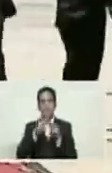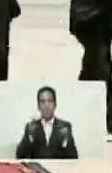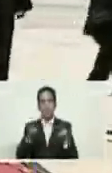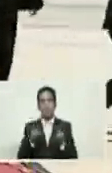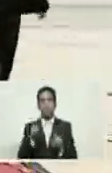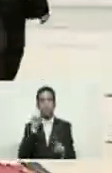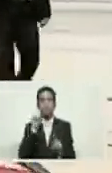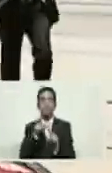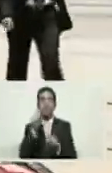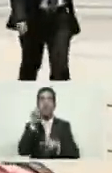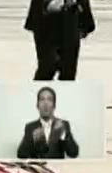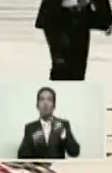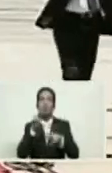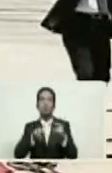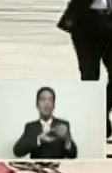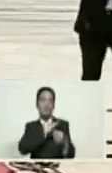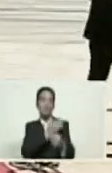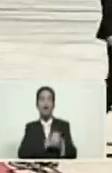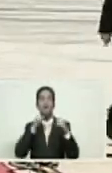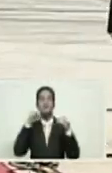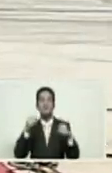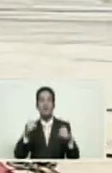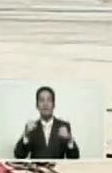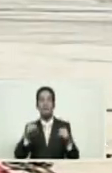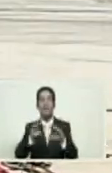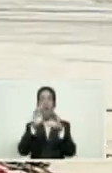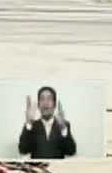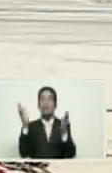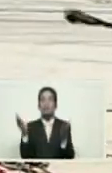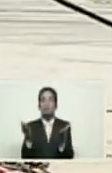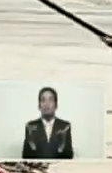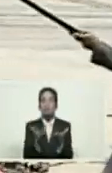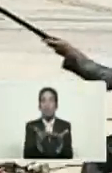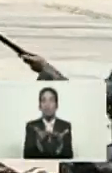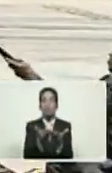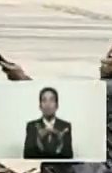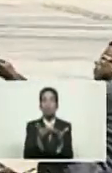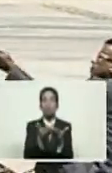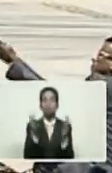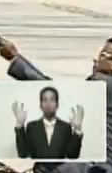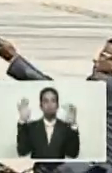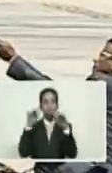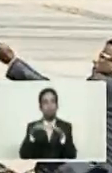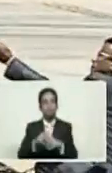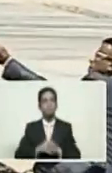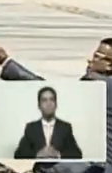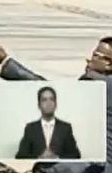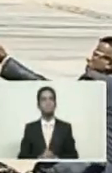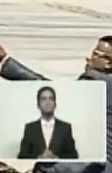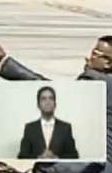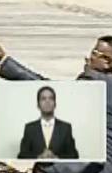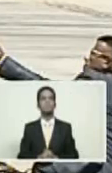y fortalecimiento del mundo multicéntrico y pluripolar.